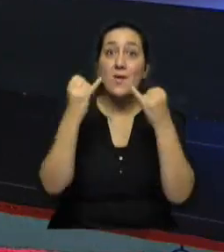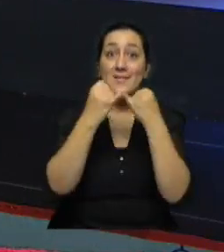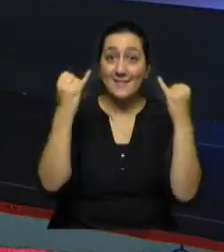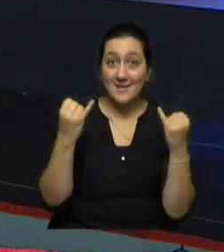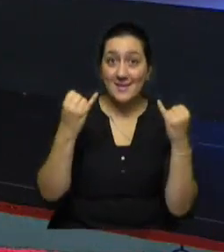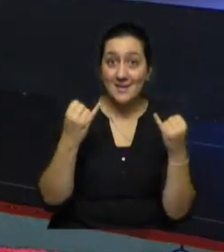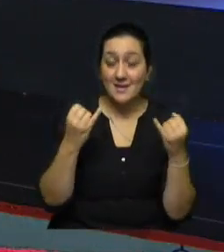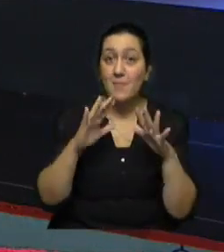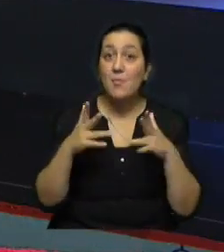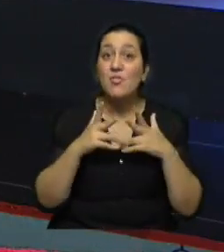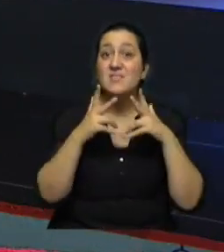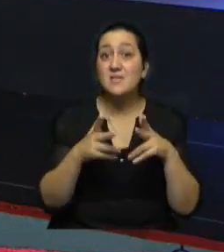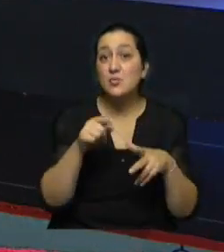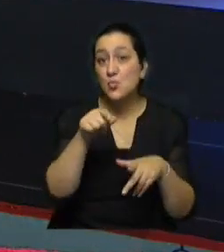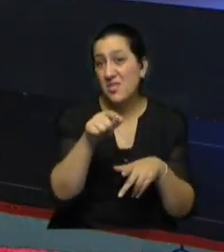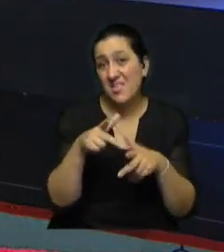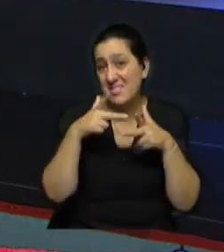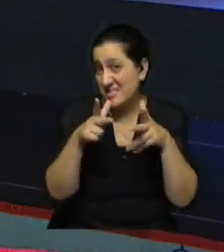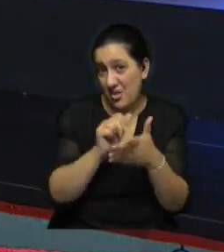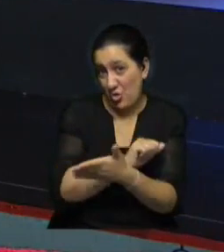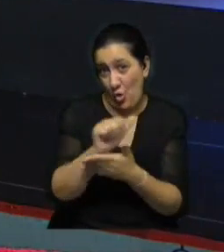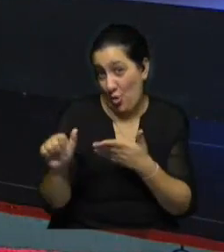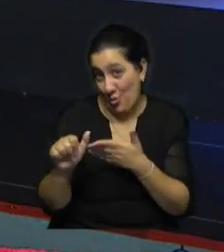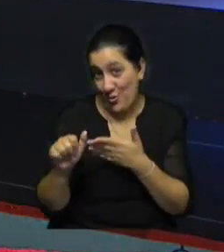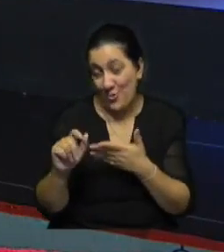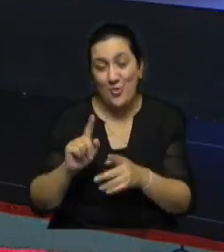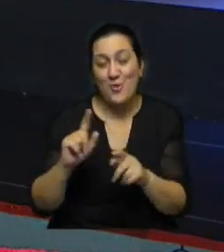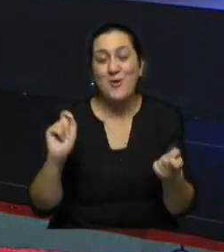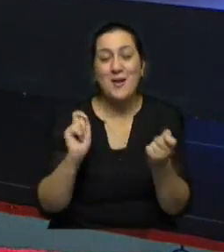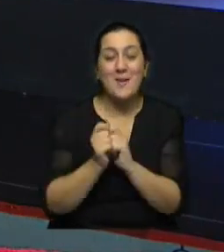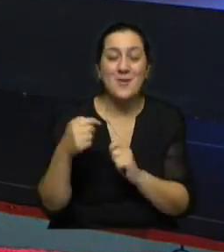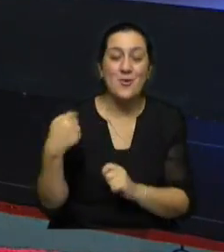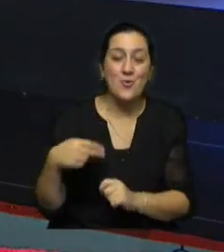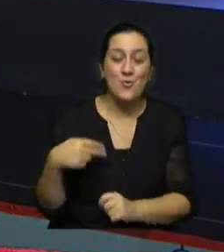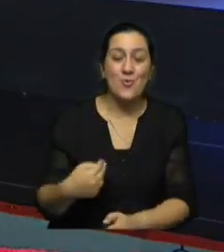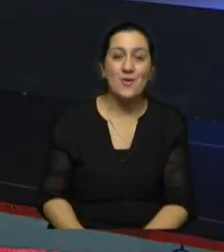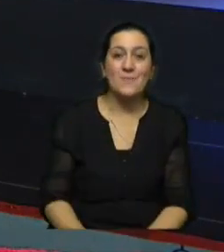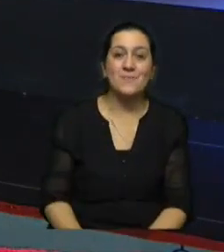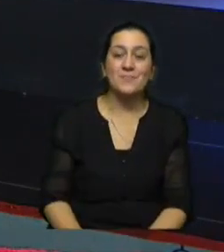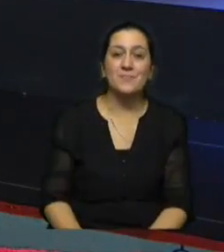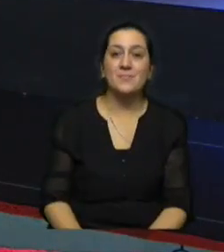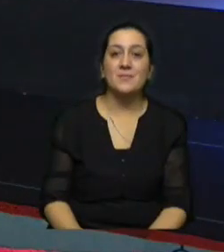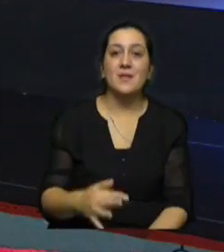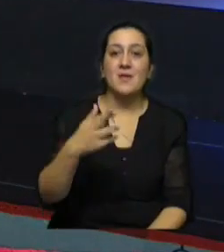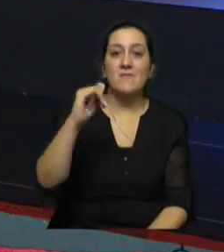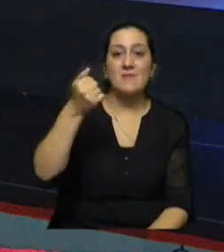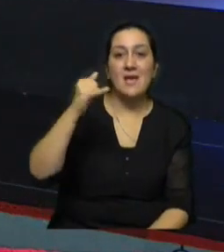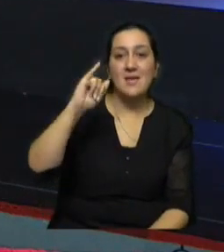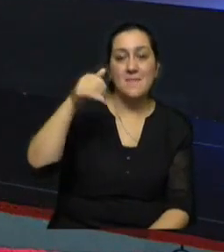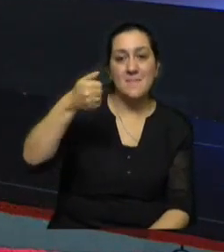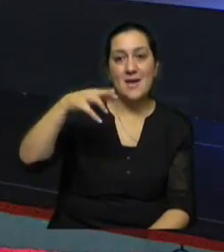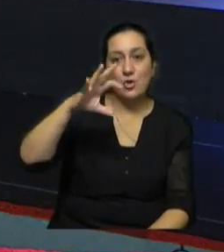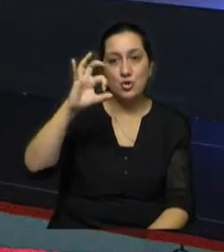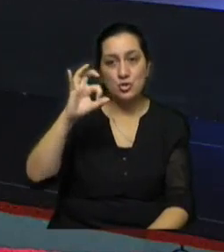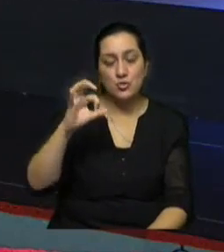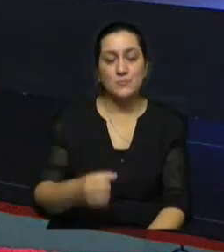¿Qué le podemos decir si ustedes dicen todo? Nunca cambien. Abrazo grandote desde Fray Marcos. Adela Igualdo, les mandamos un beso